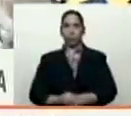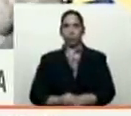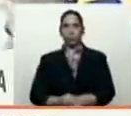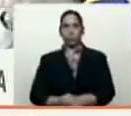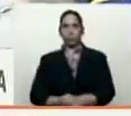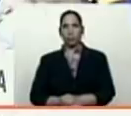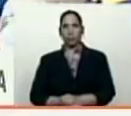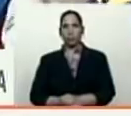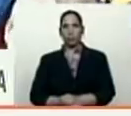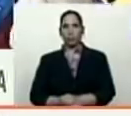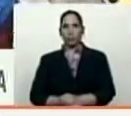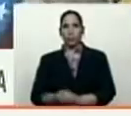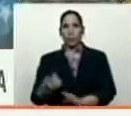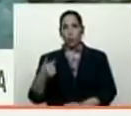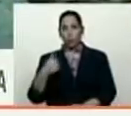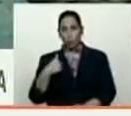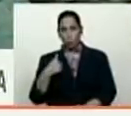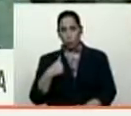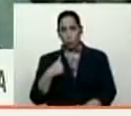Yo le he insistido,